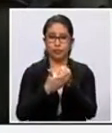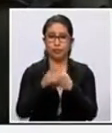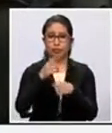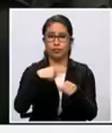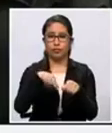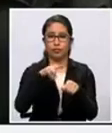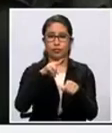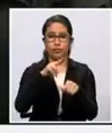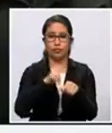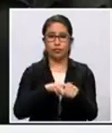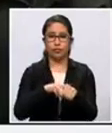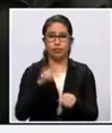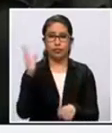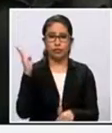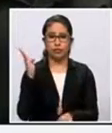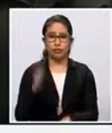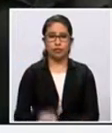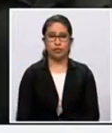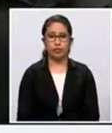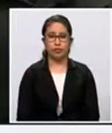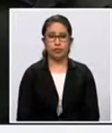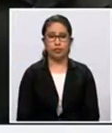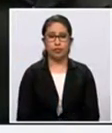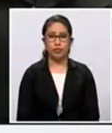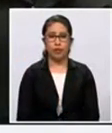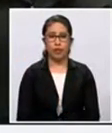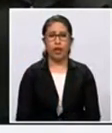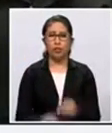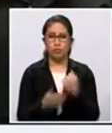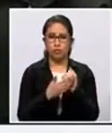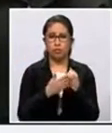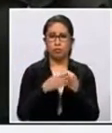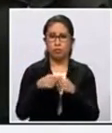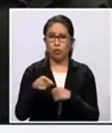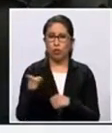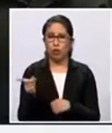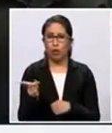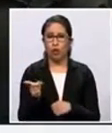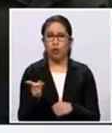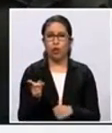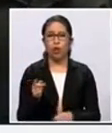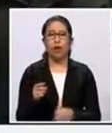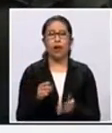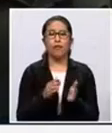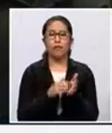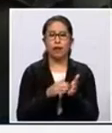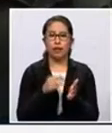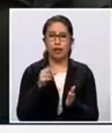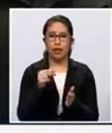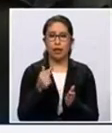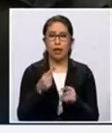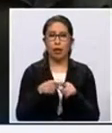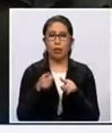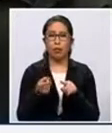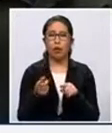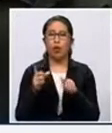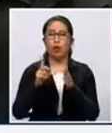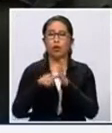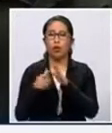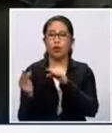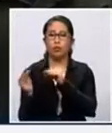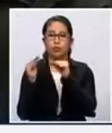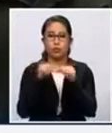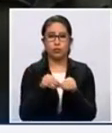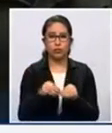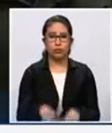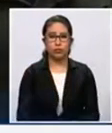normalidad. Efectivamente, hay problemas en algunas agencias donde se están recargando, pero en general, hasta el momento,